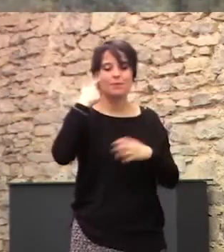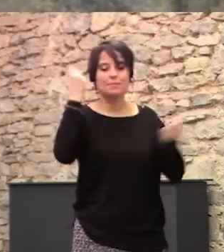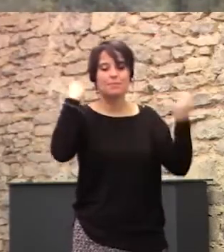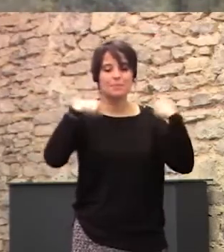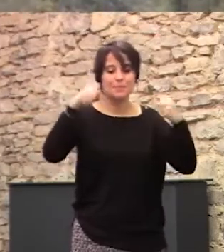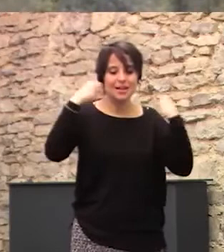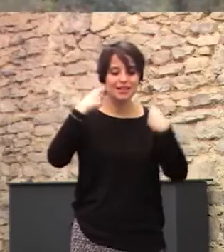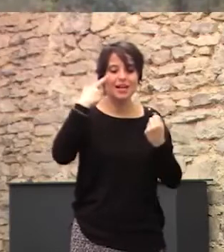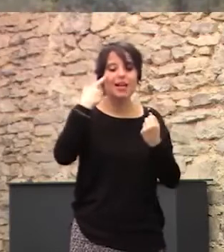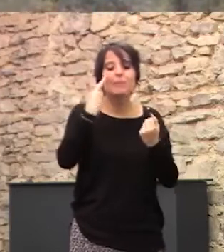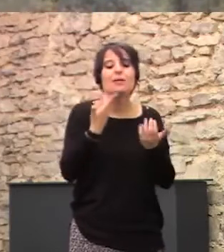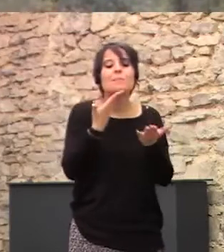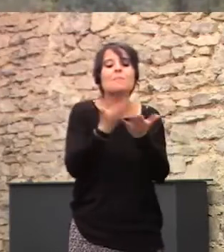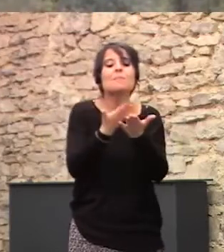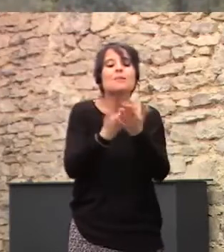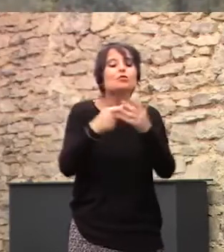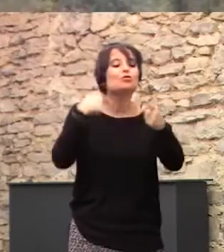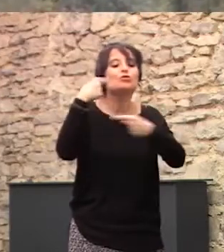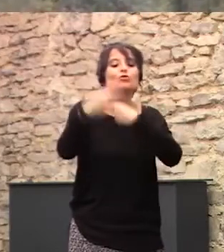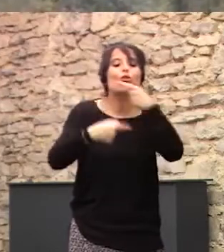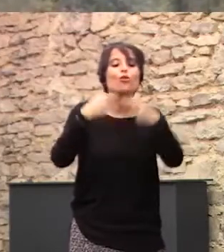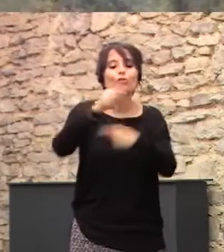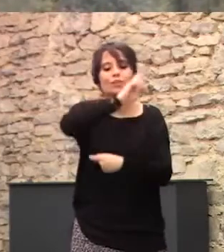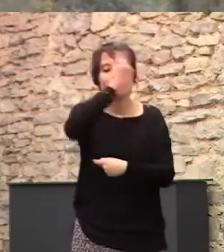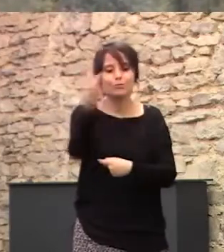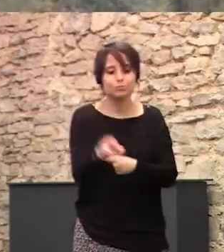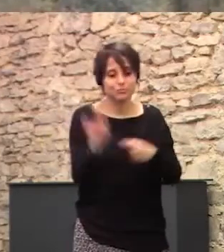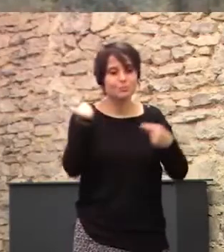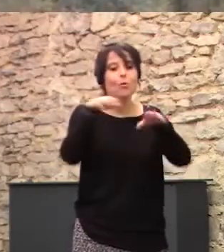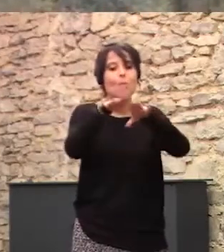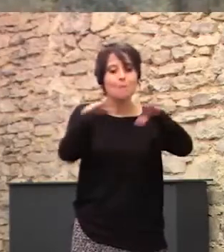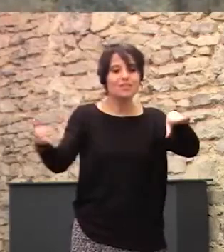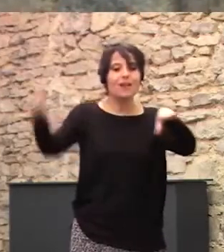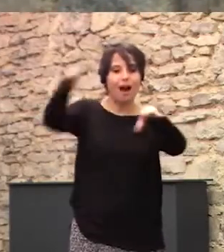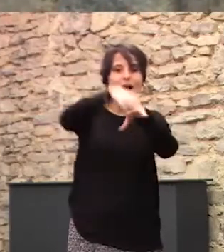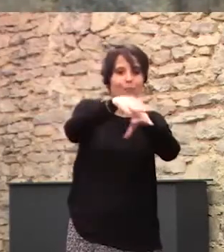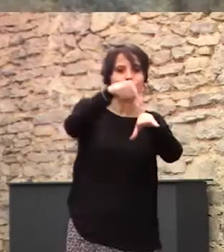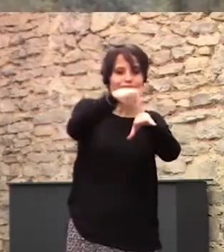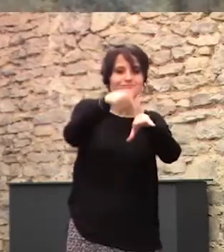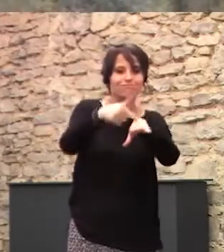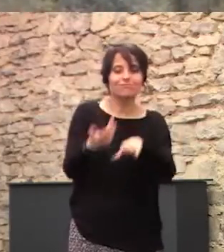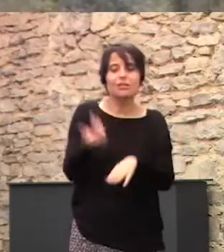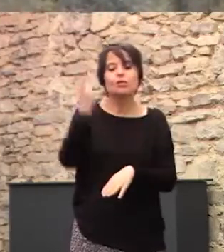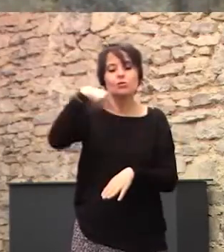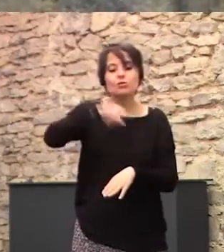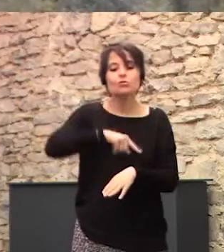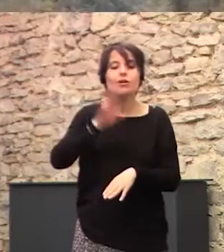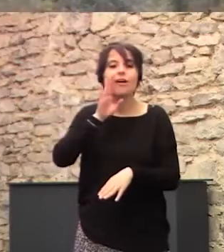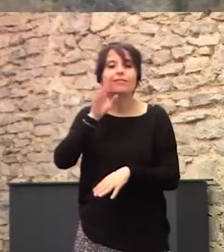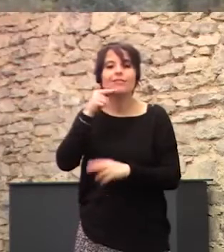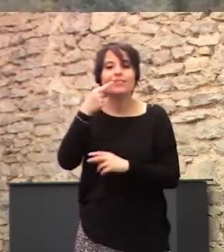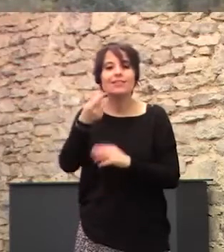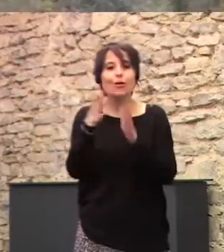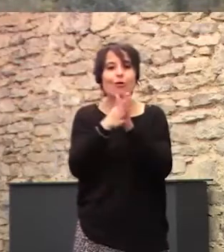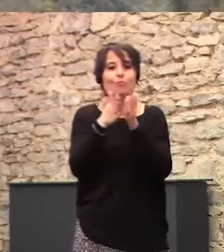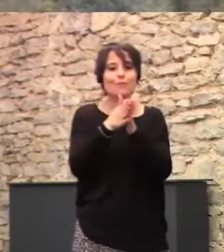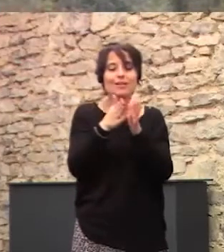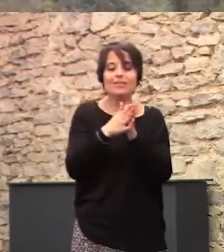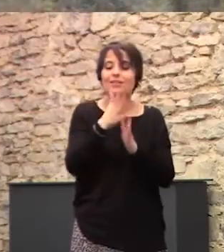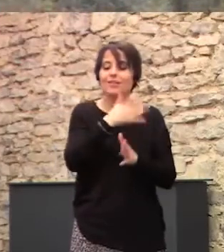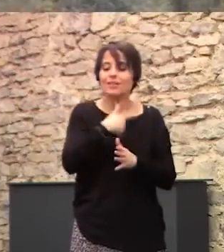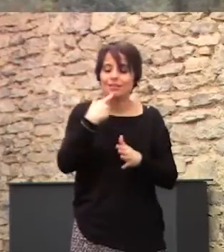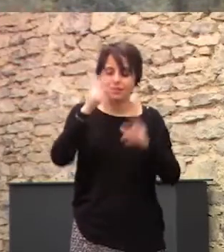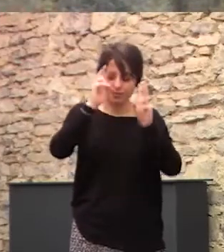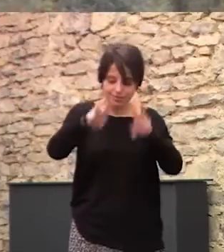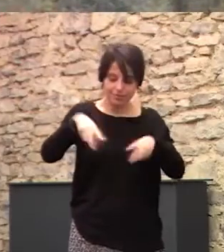de poner en la mesa todos los días esta diversidad, ¿no? Y nosotras mismas, lo que decía Maya antes, ¿no? De